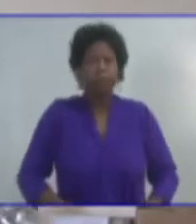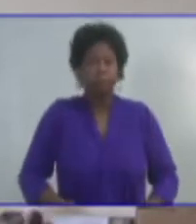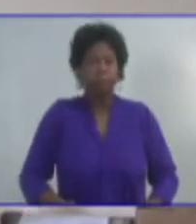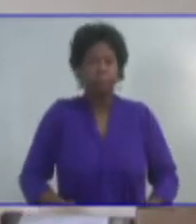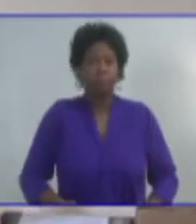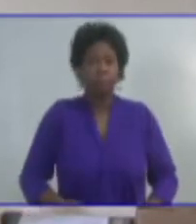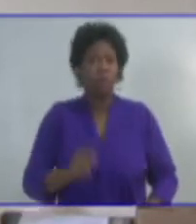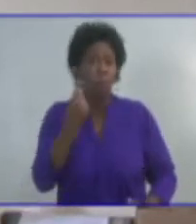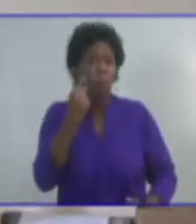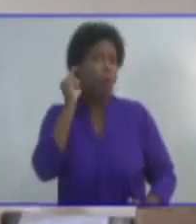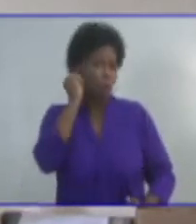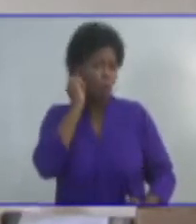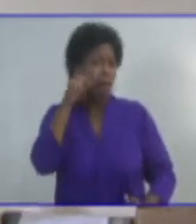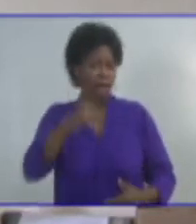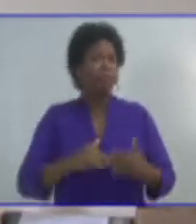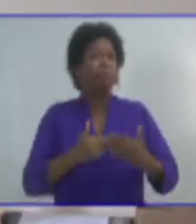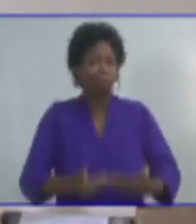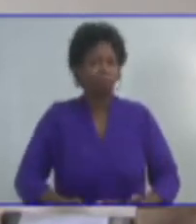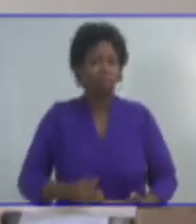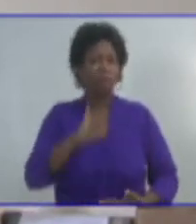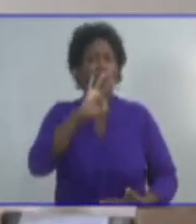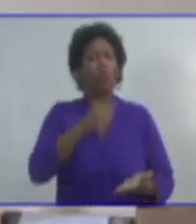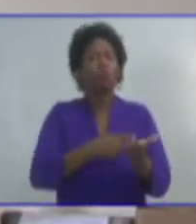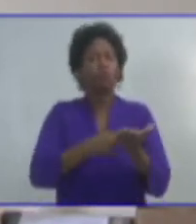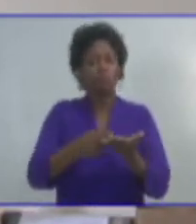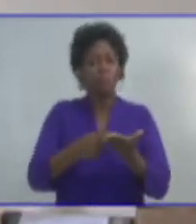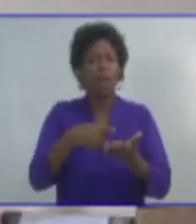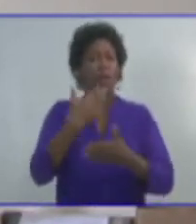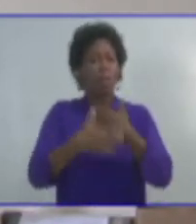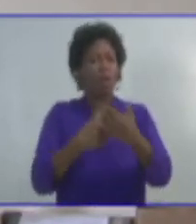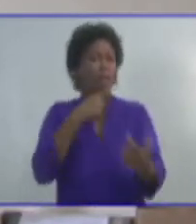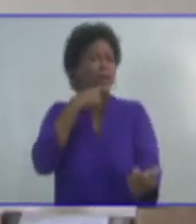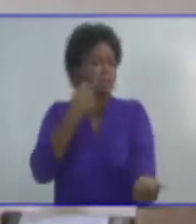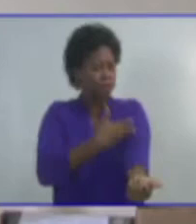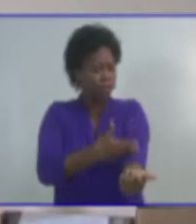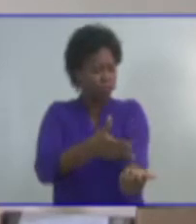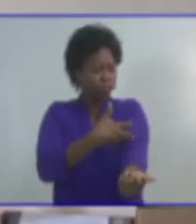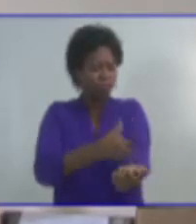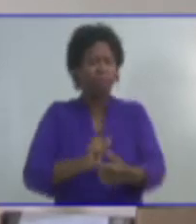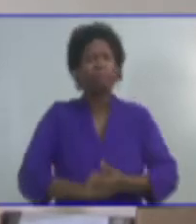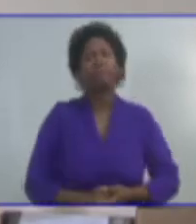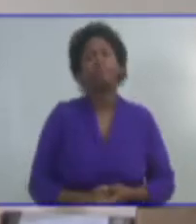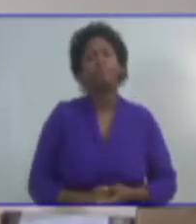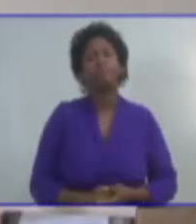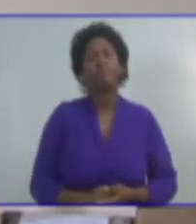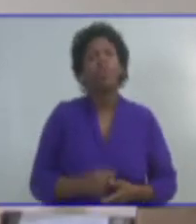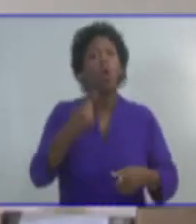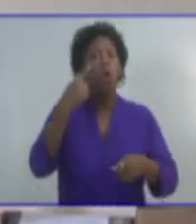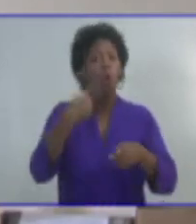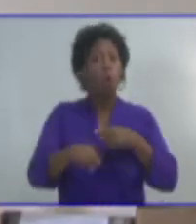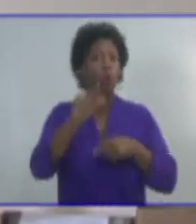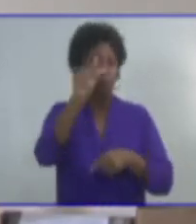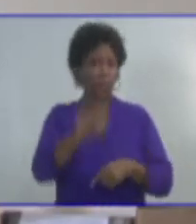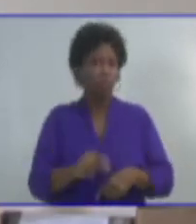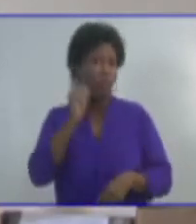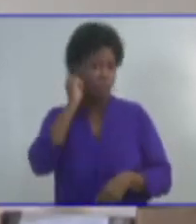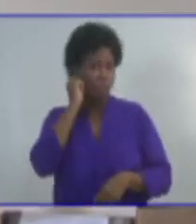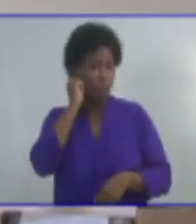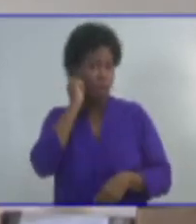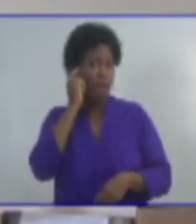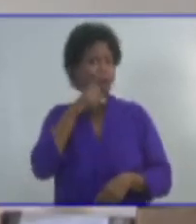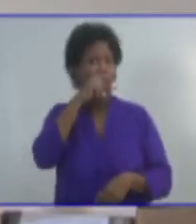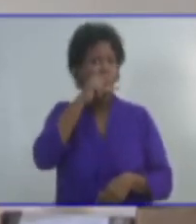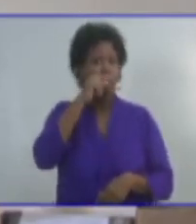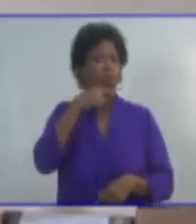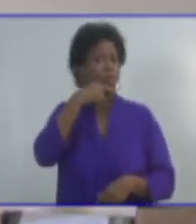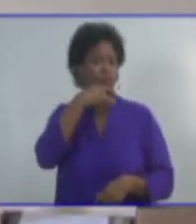se le está dando el tratamiento antianémico. Hay otra señora que tuvo un sangramiento vaginal,